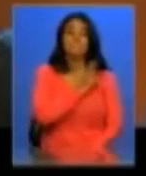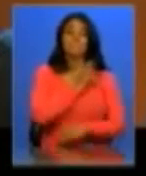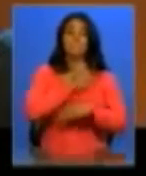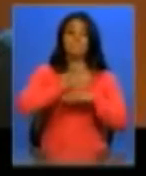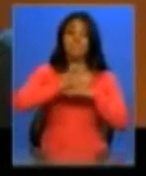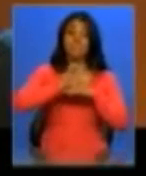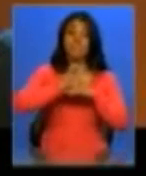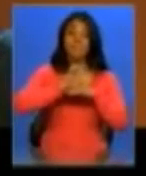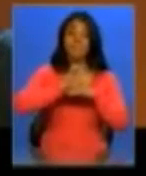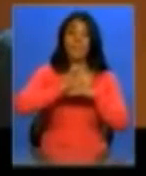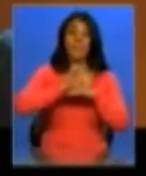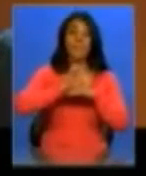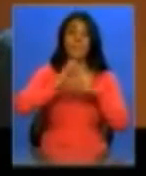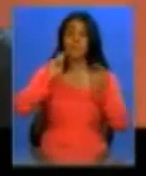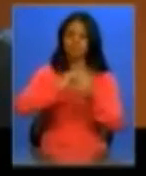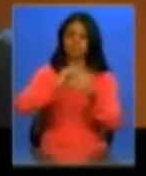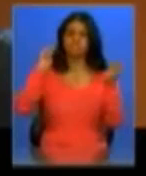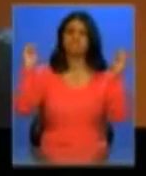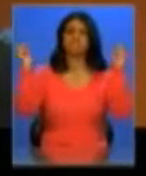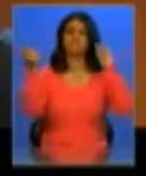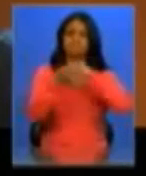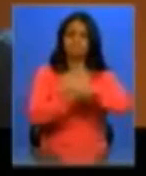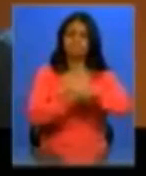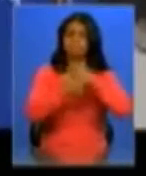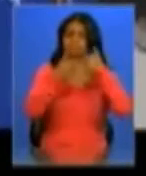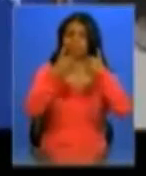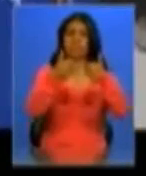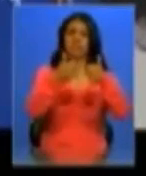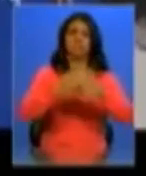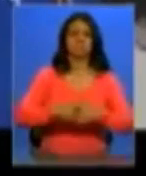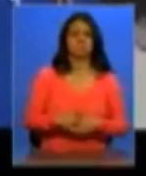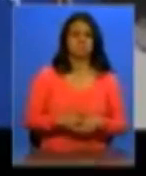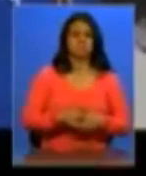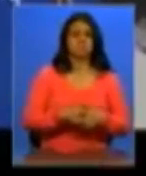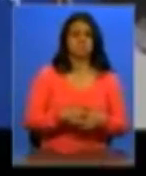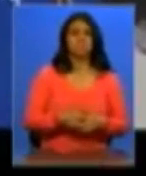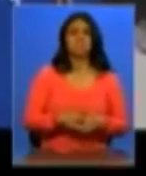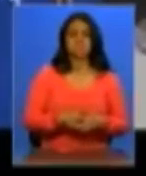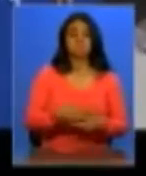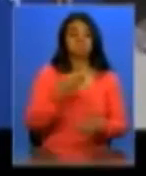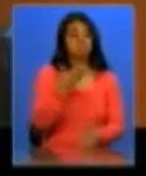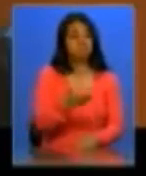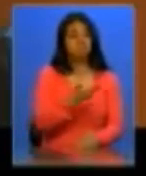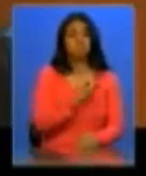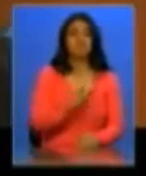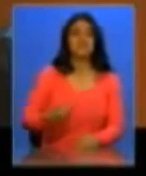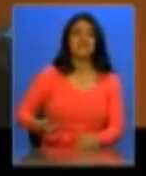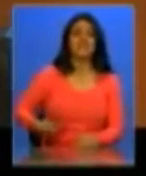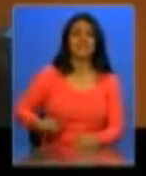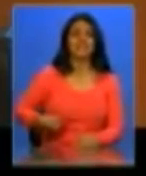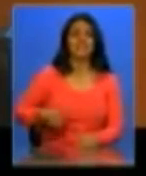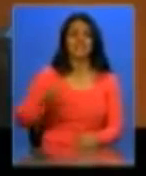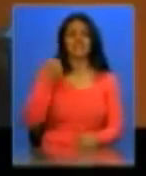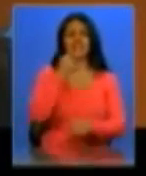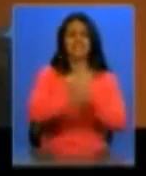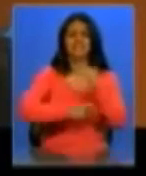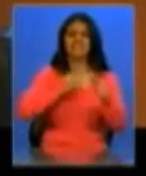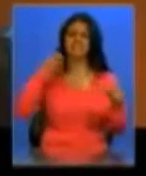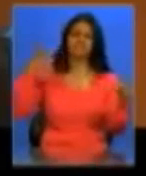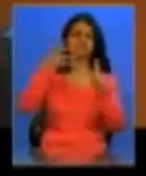ecuatoriana cambió para bien. Por ello, señor presidente, esta década sí es